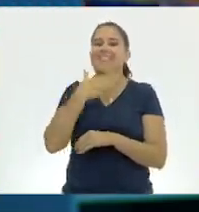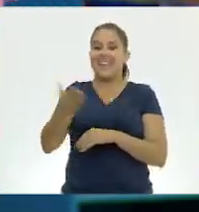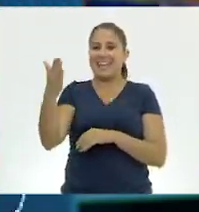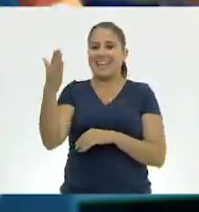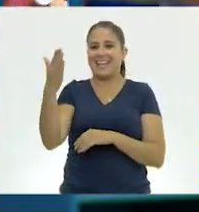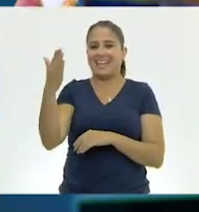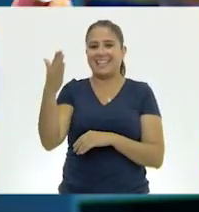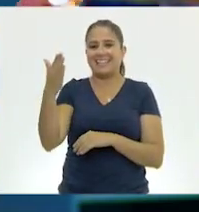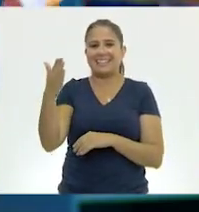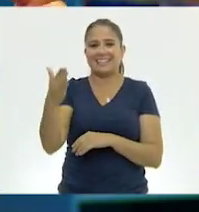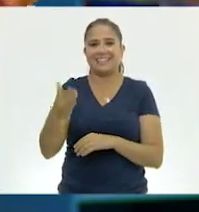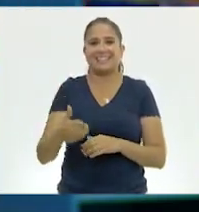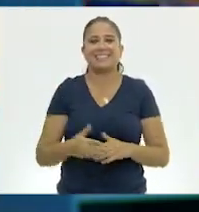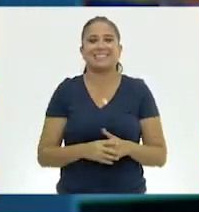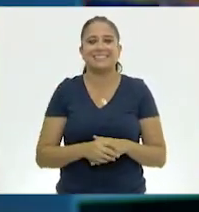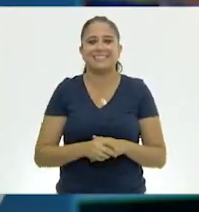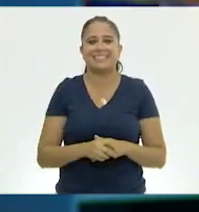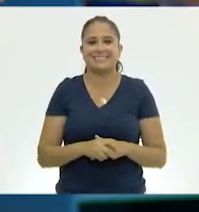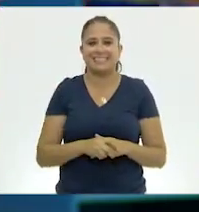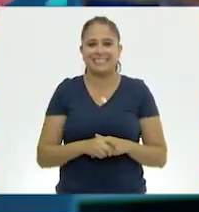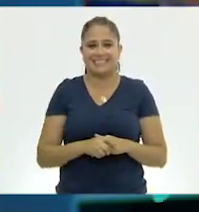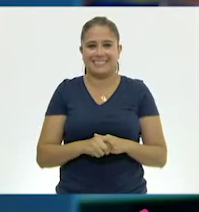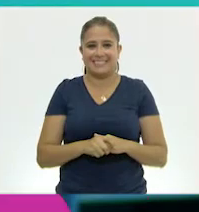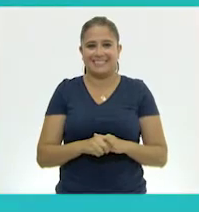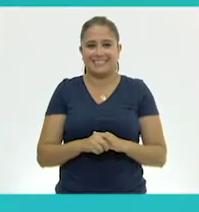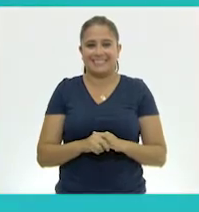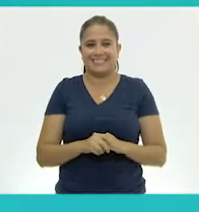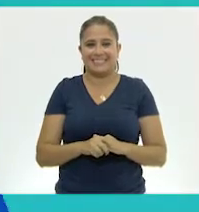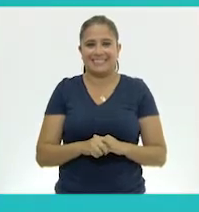¡Muy bien!